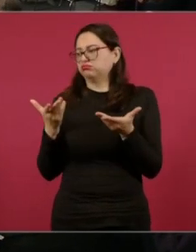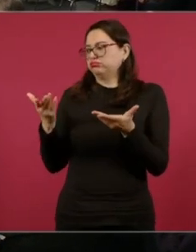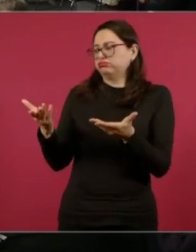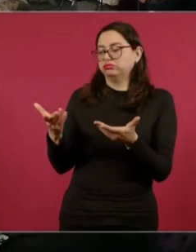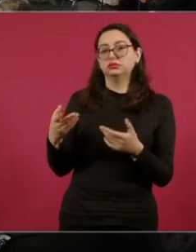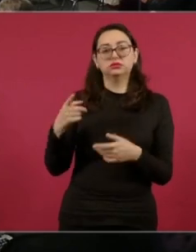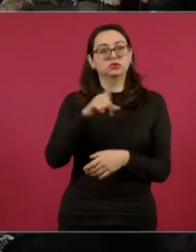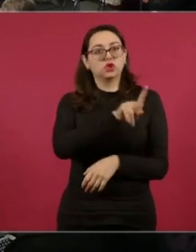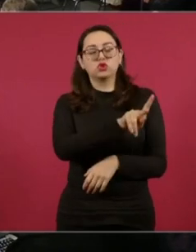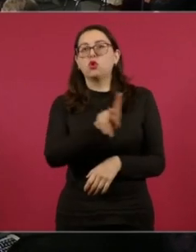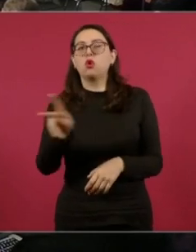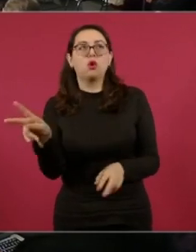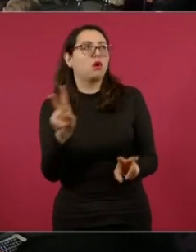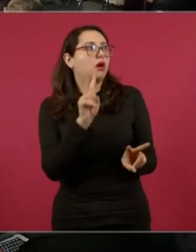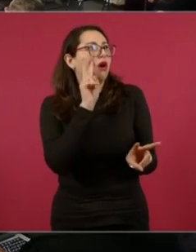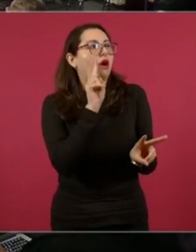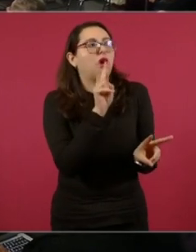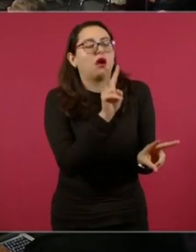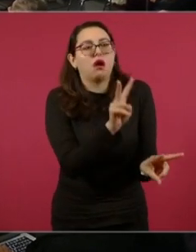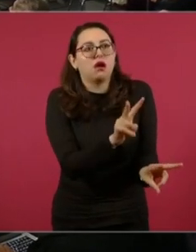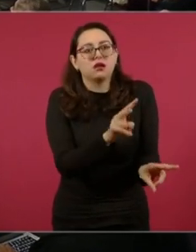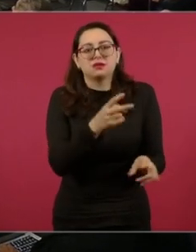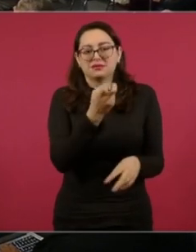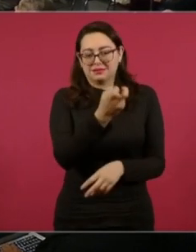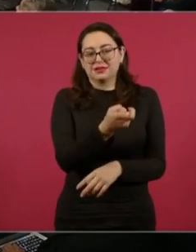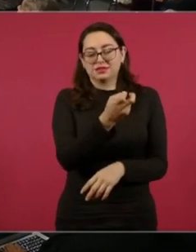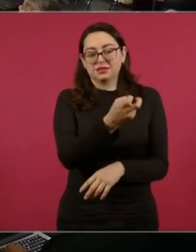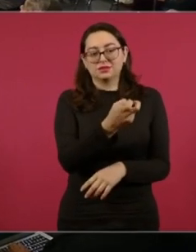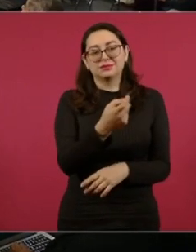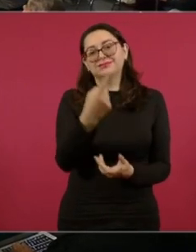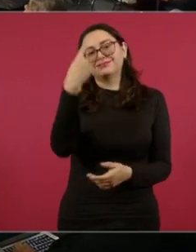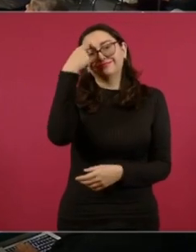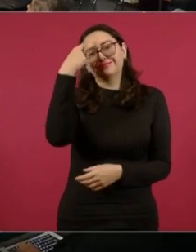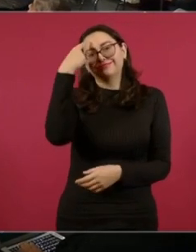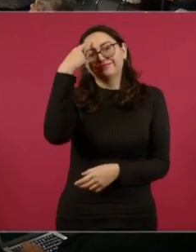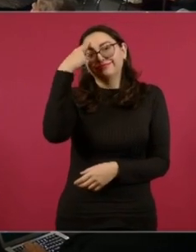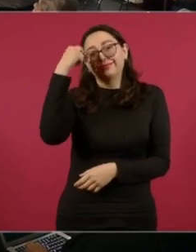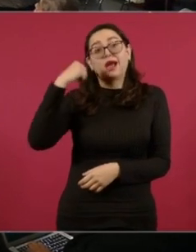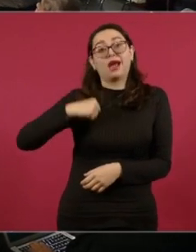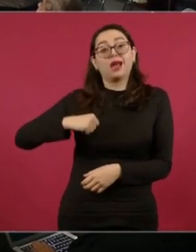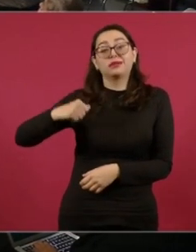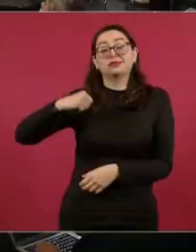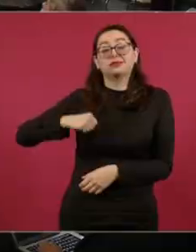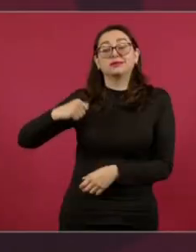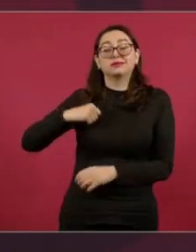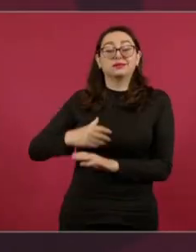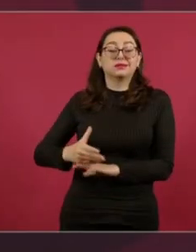dominaban la llamada opinión pública.